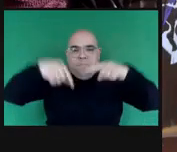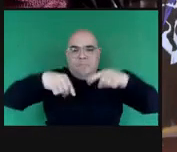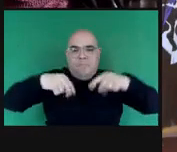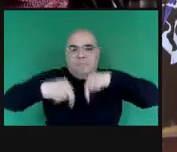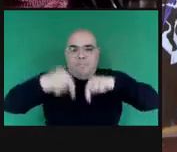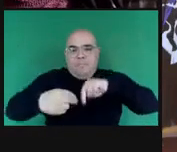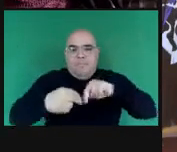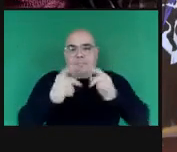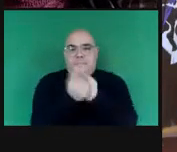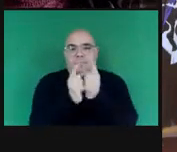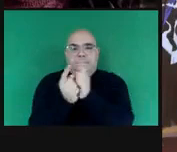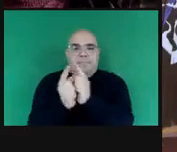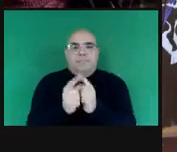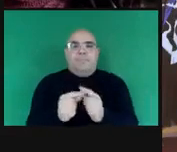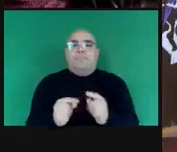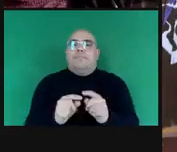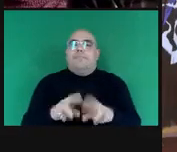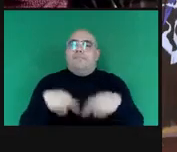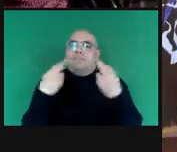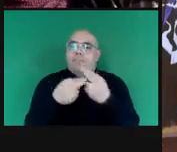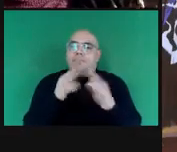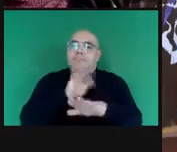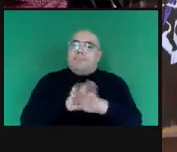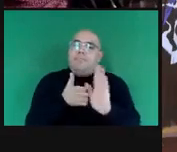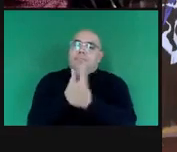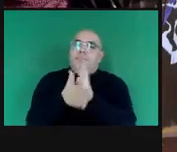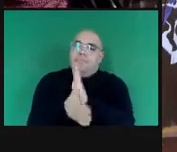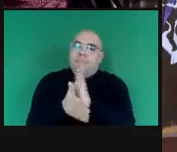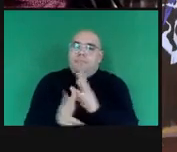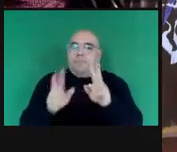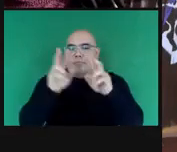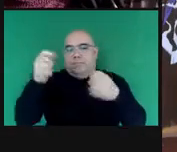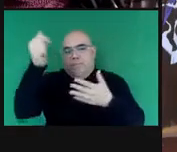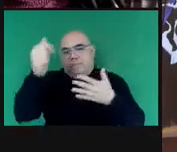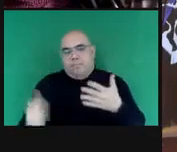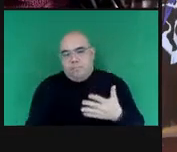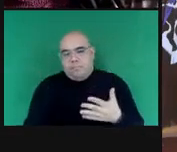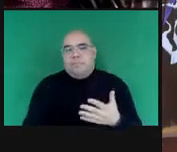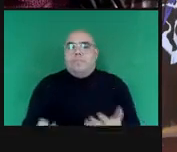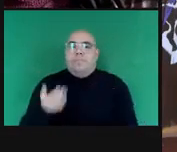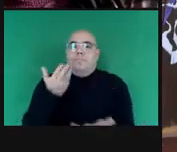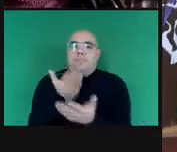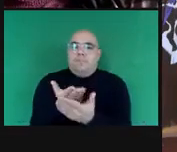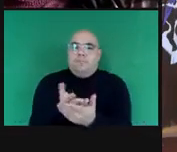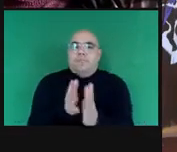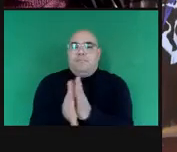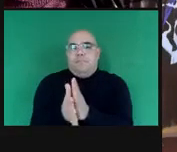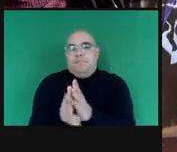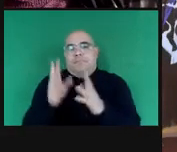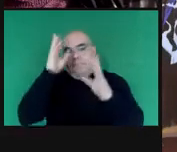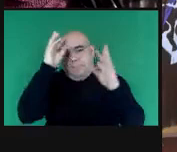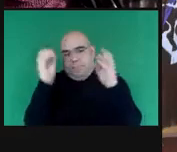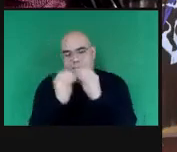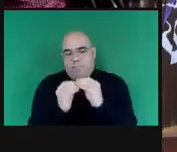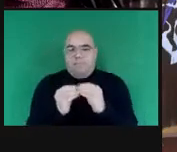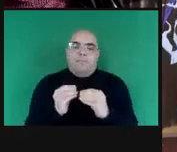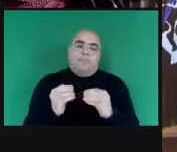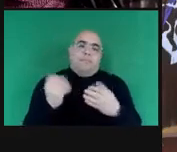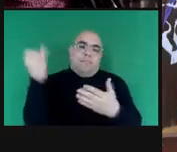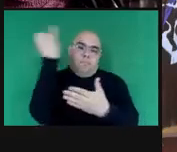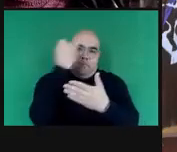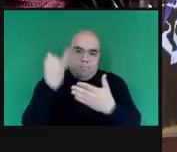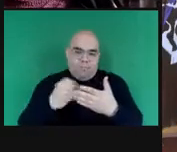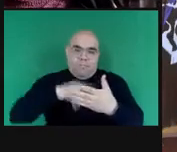de reunirse con sus habitantes y plantear una apuesta, una intervención de pintura, de mural,